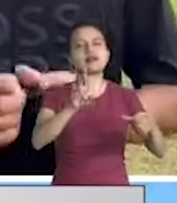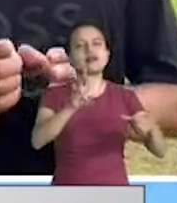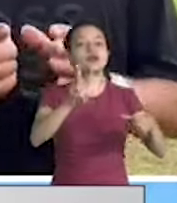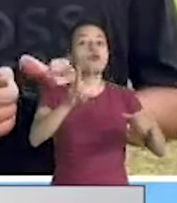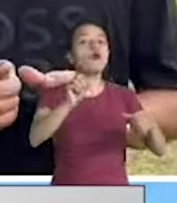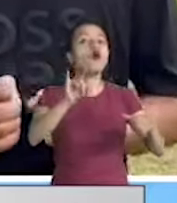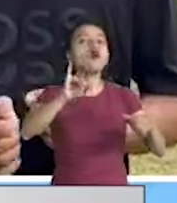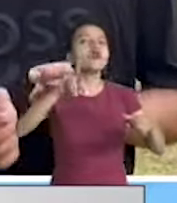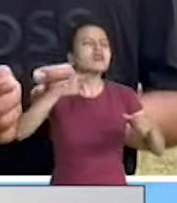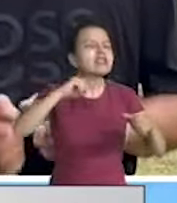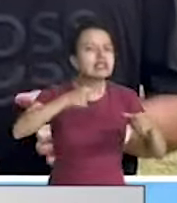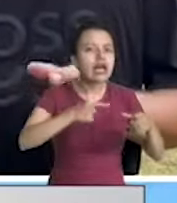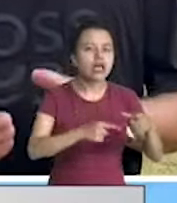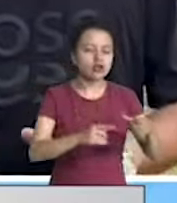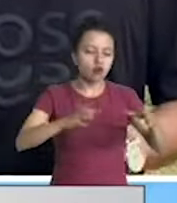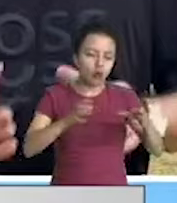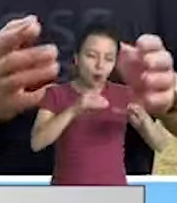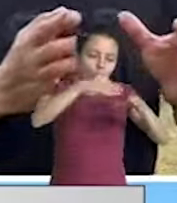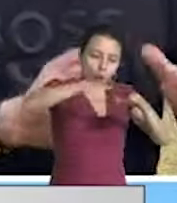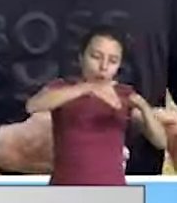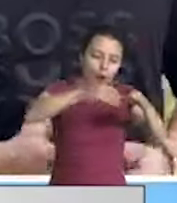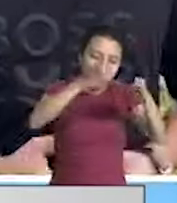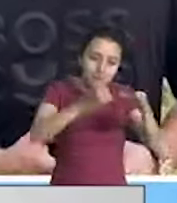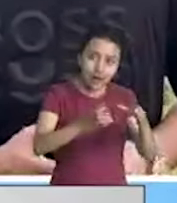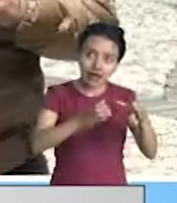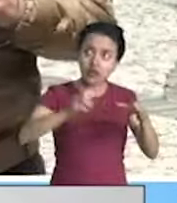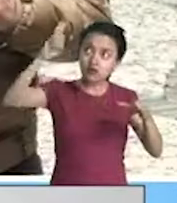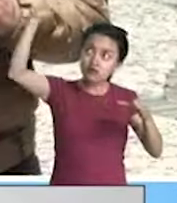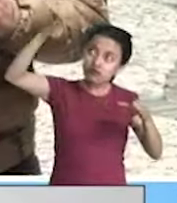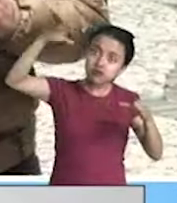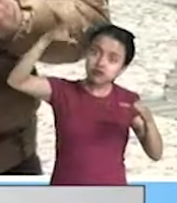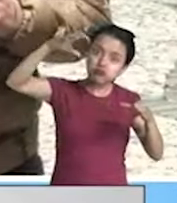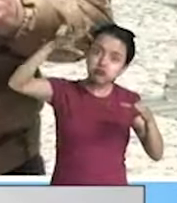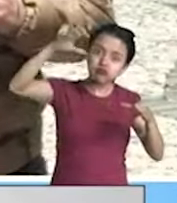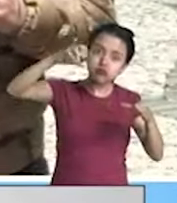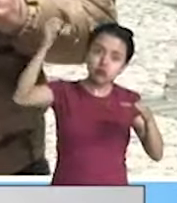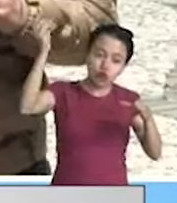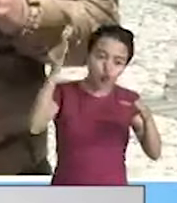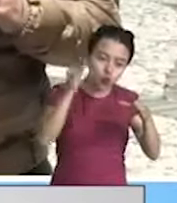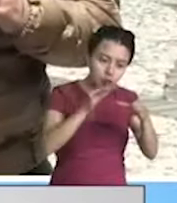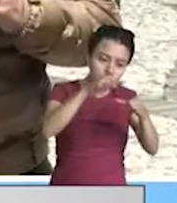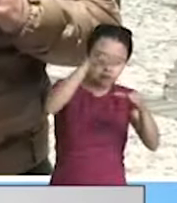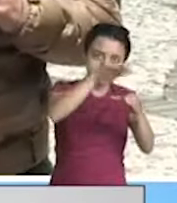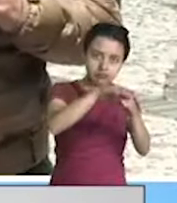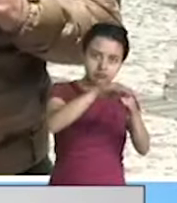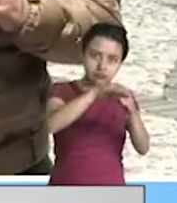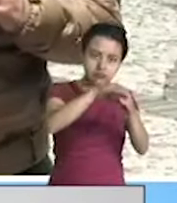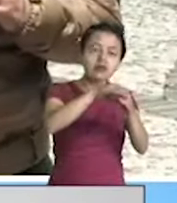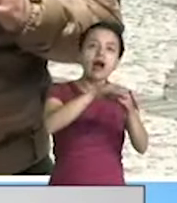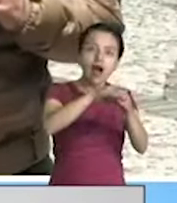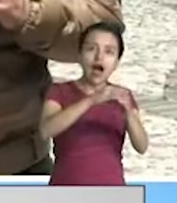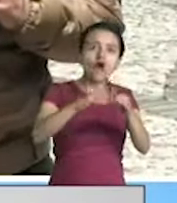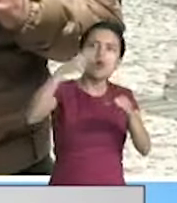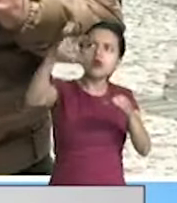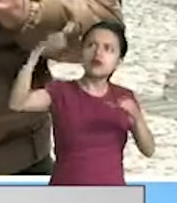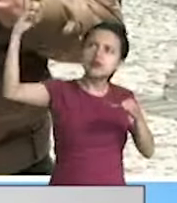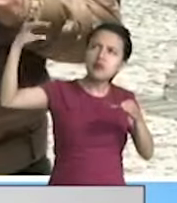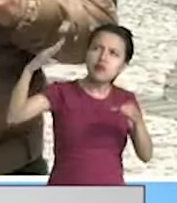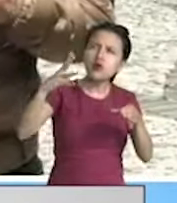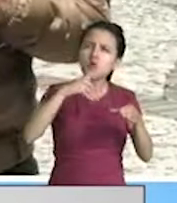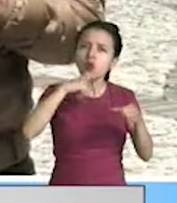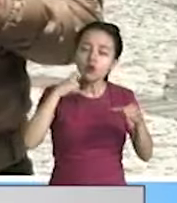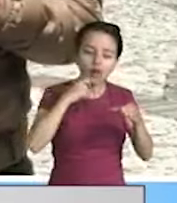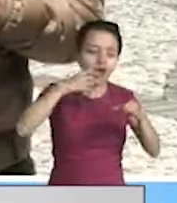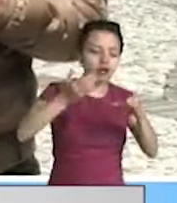persona no sufra por desabastecimiento de agua potable. Es entonces una de las acciones que va a realizar la CAR de